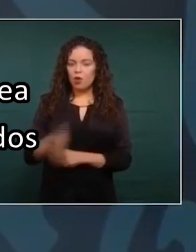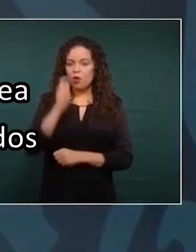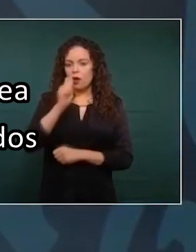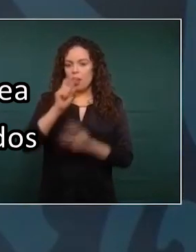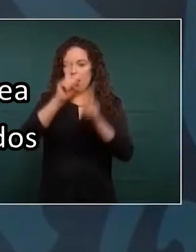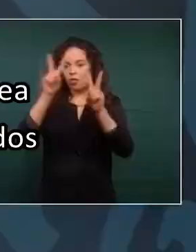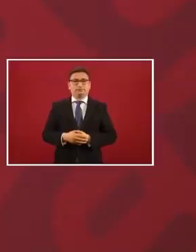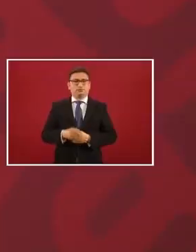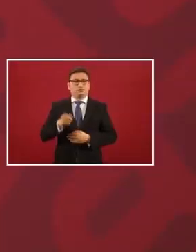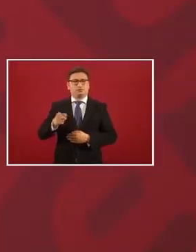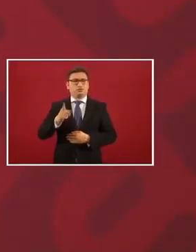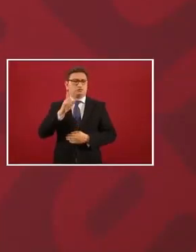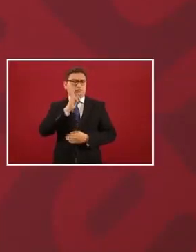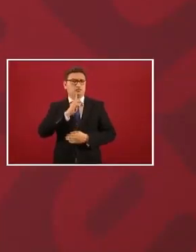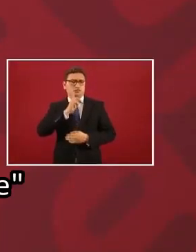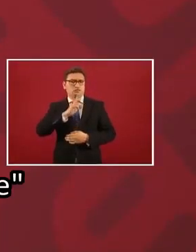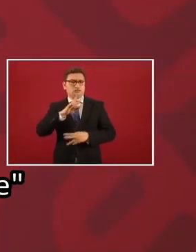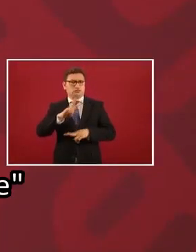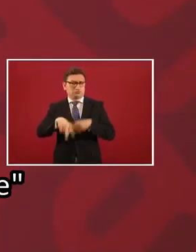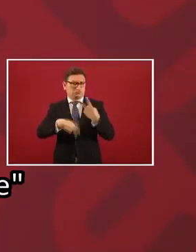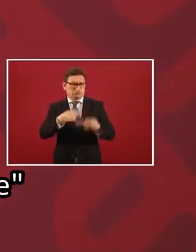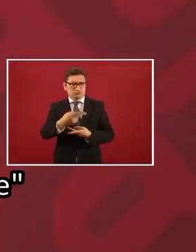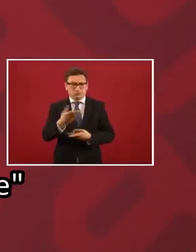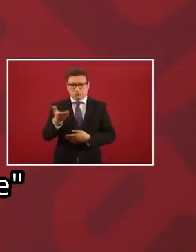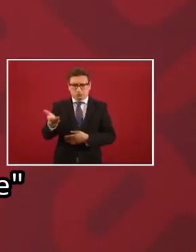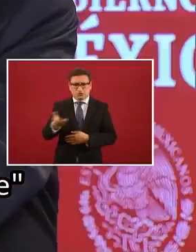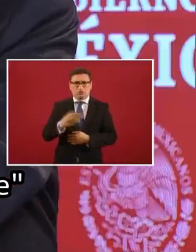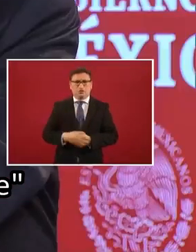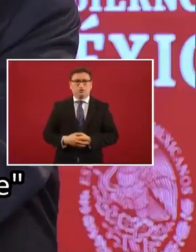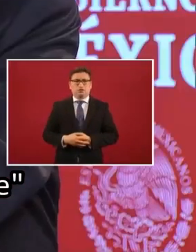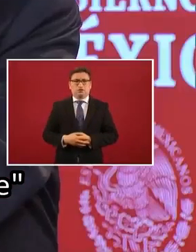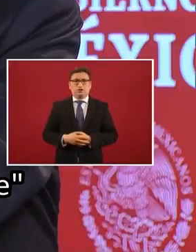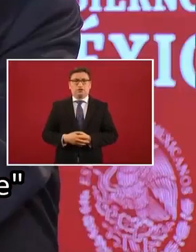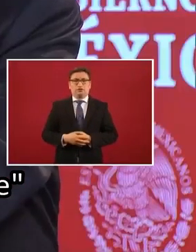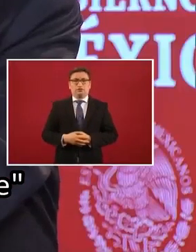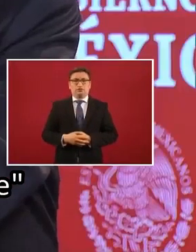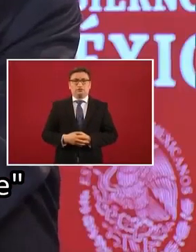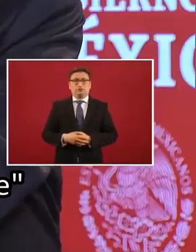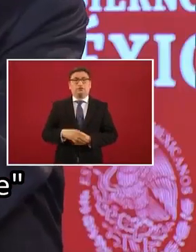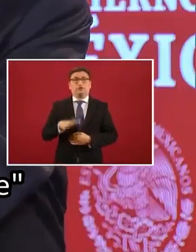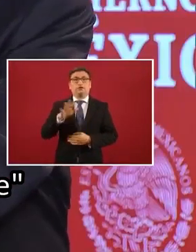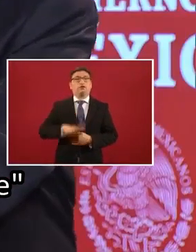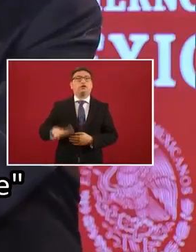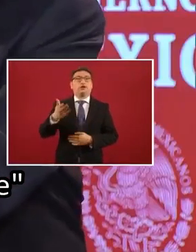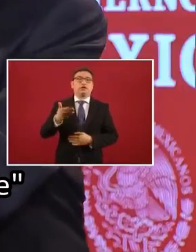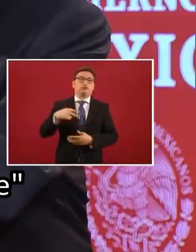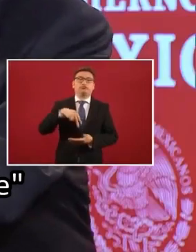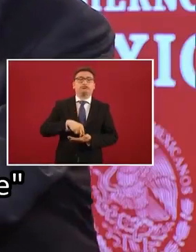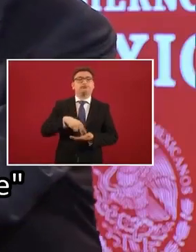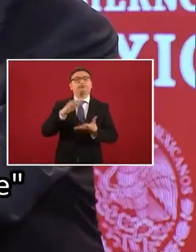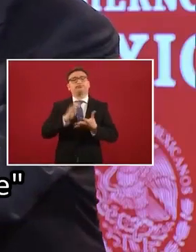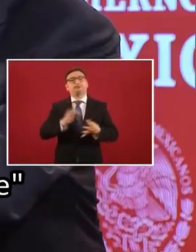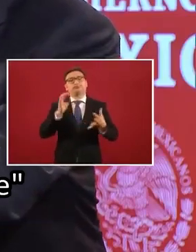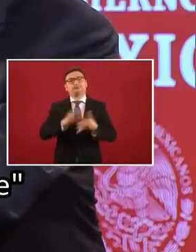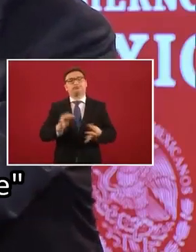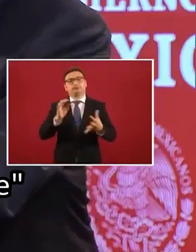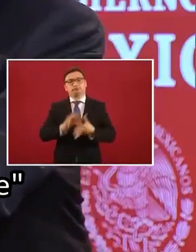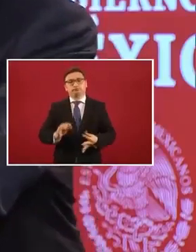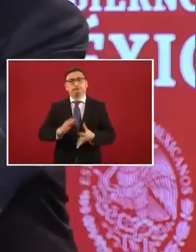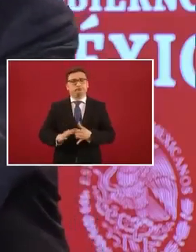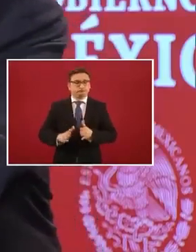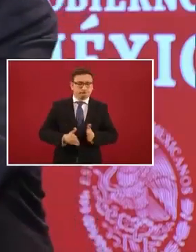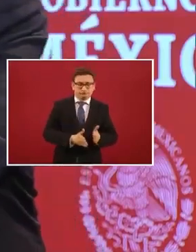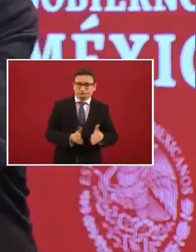territorio estadounidense. Puntualizó también que se necesita resolver el abasto de medicamentos, pues dijo que el problema no se ha